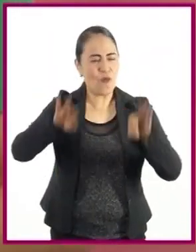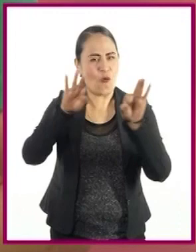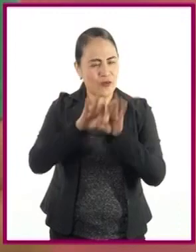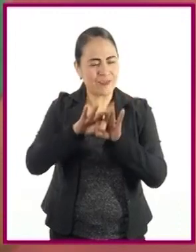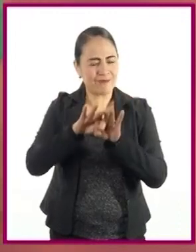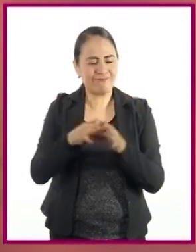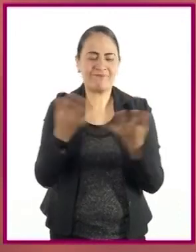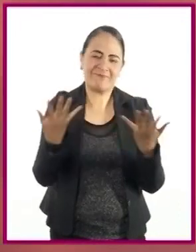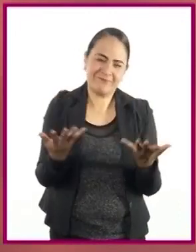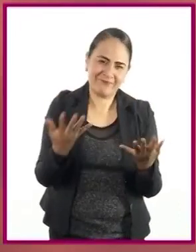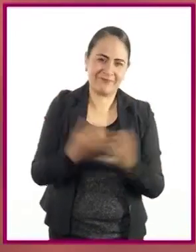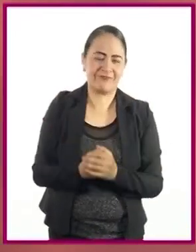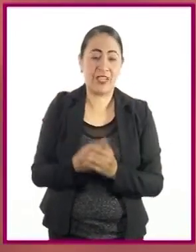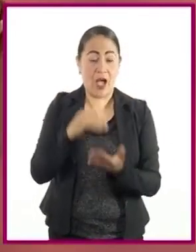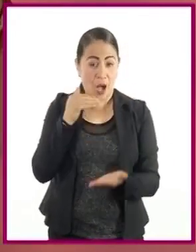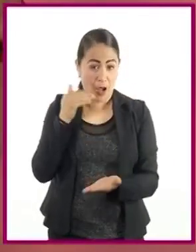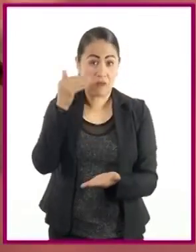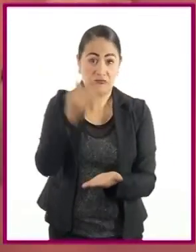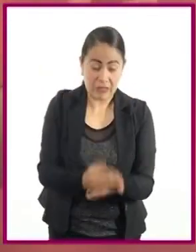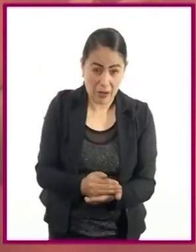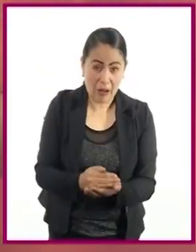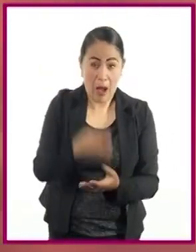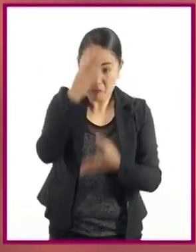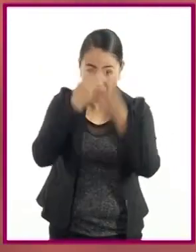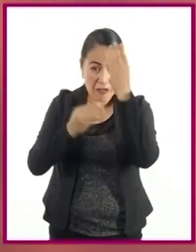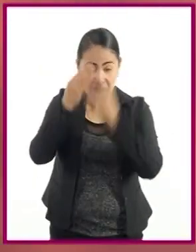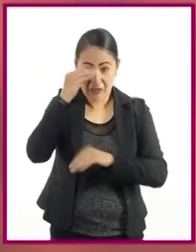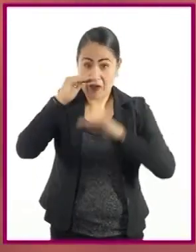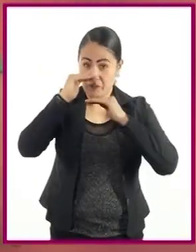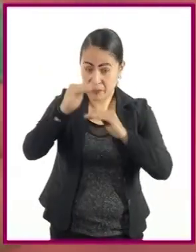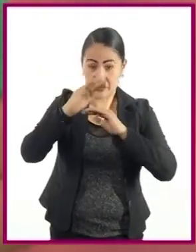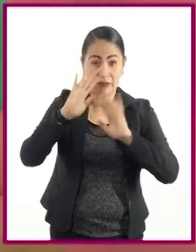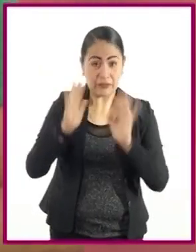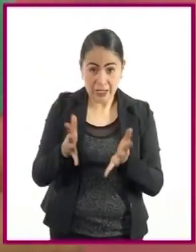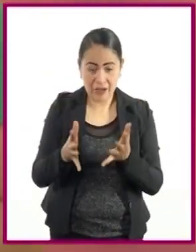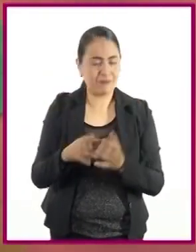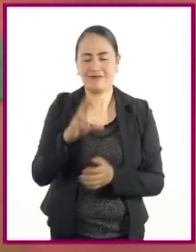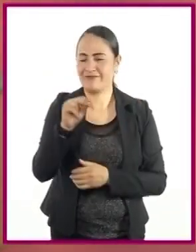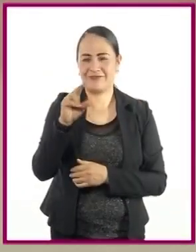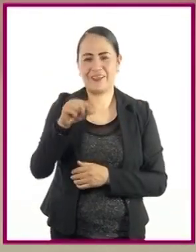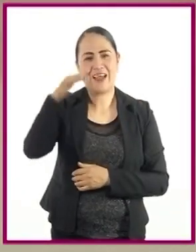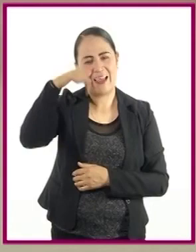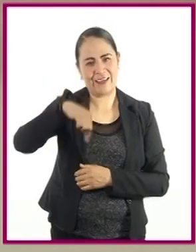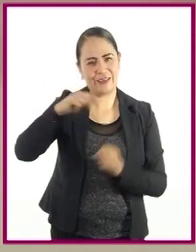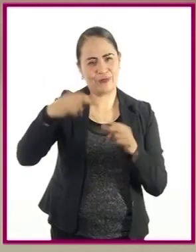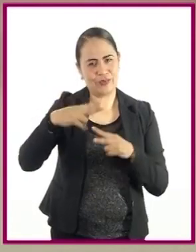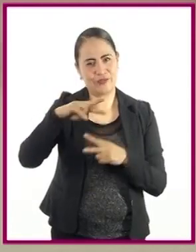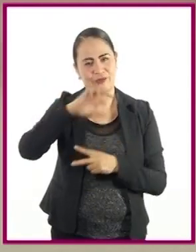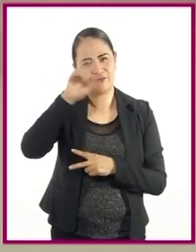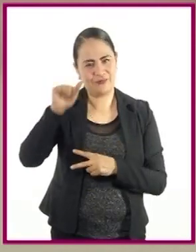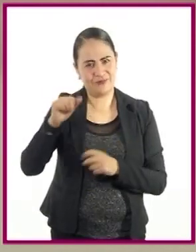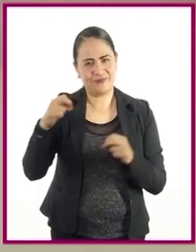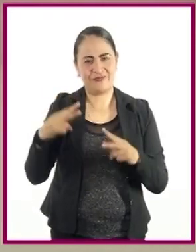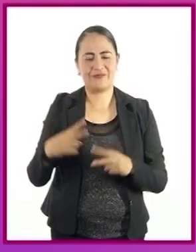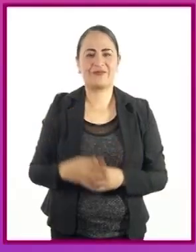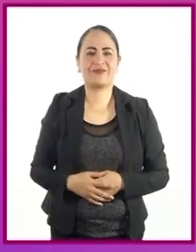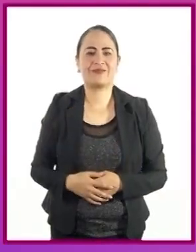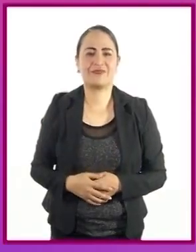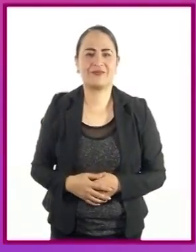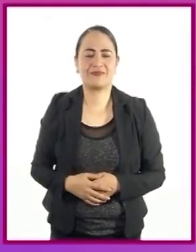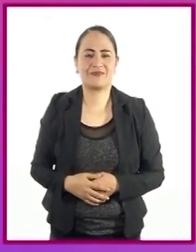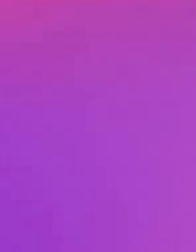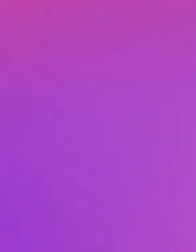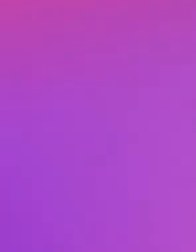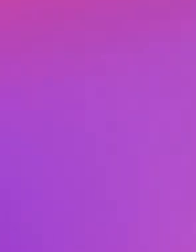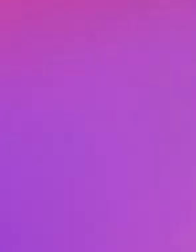cabe duda de que no se acaba nunca de aprender. Así que nos vemos pronto aquí en Aprende en Casa. ¡Hasta la próxima!